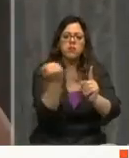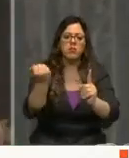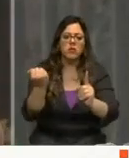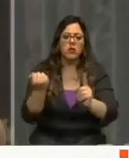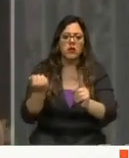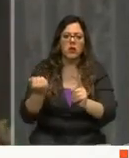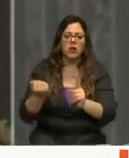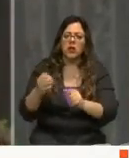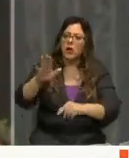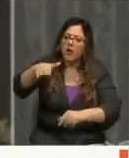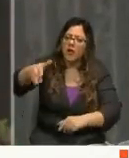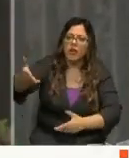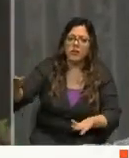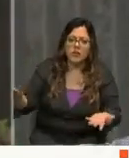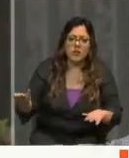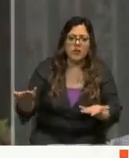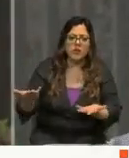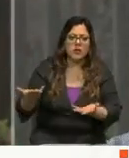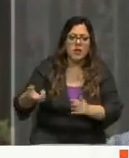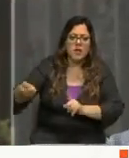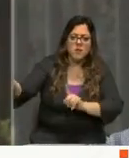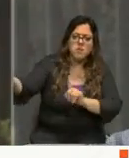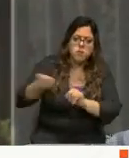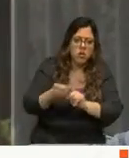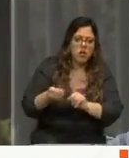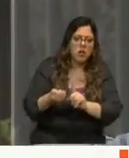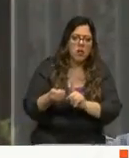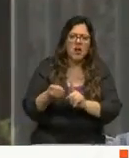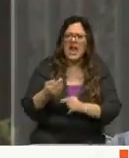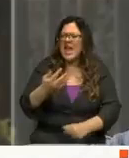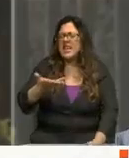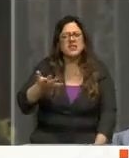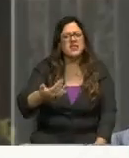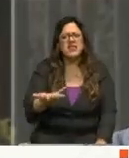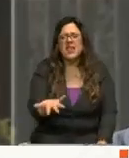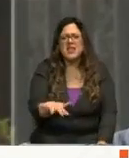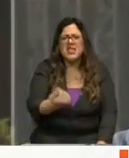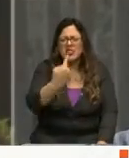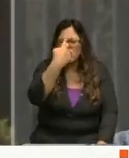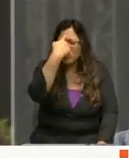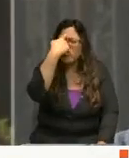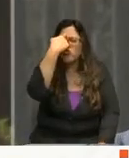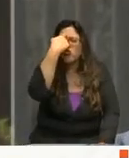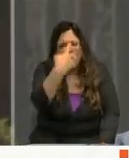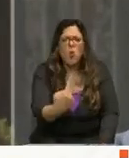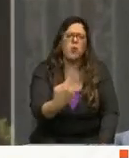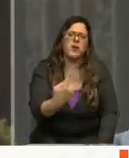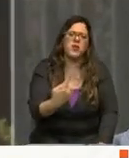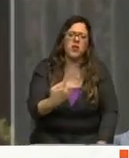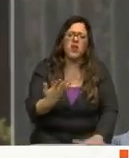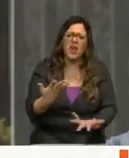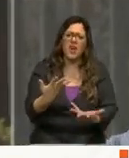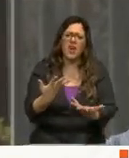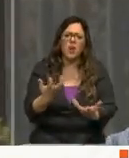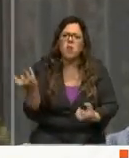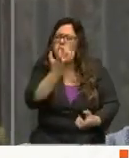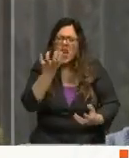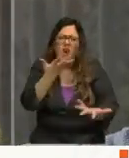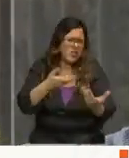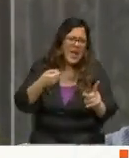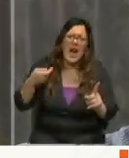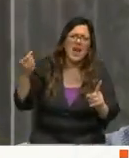toota que fue fue una estupidez yo encuentro Porque pelear con una mujer huevón